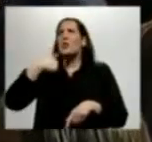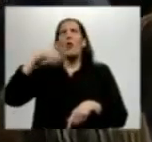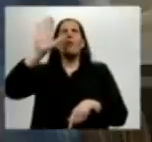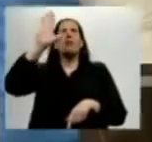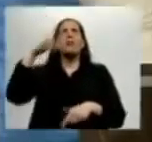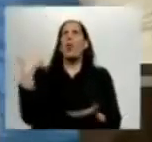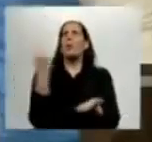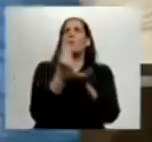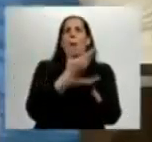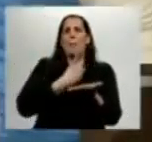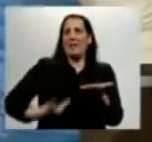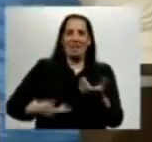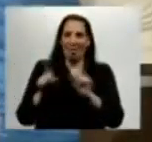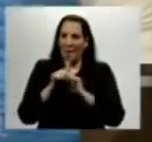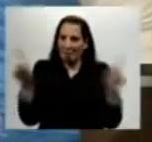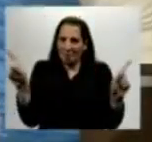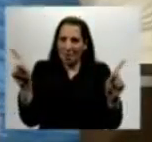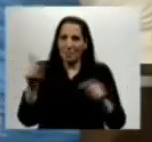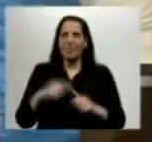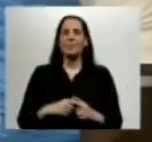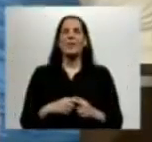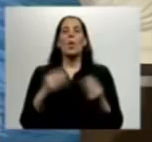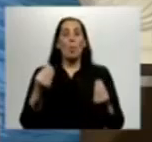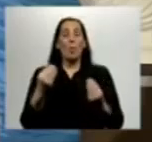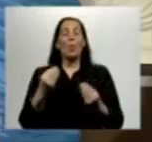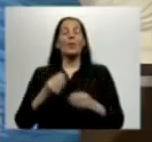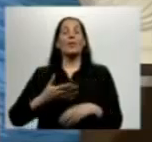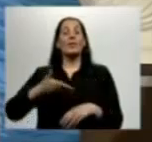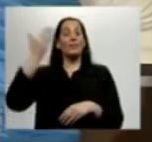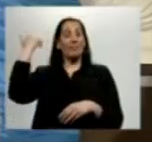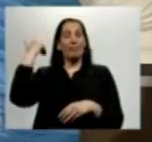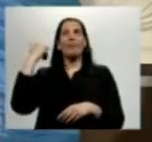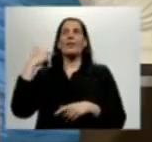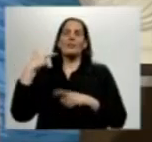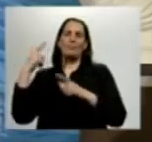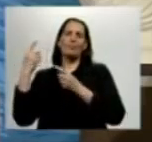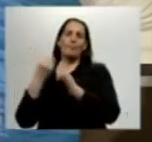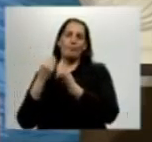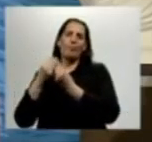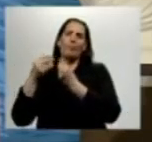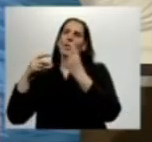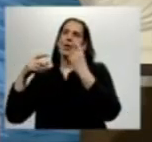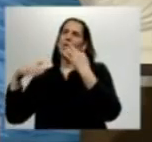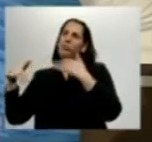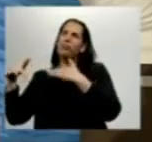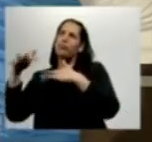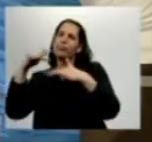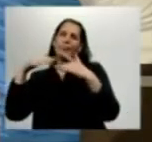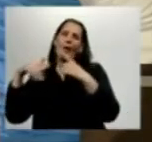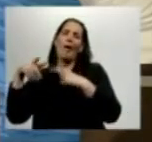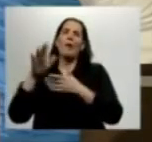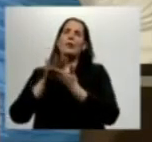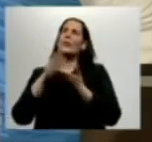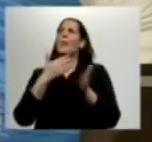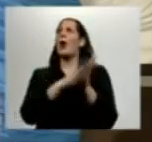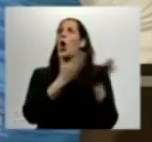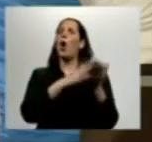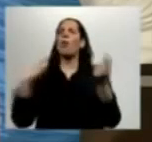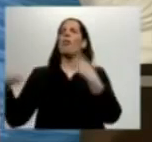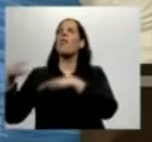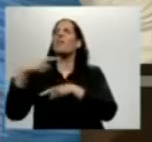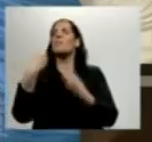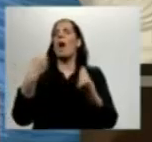esto? Para todo lo que se dijo en algún momento acerca de las intenciones, de lo que uno quería hacer, en realidad